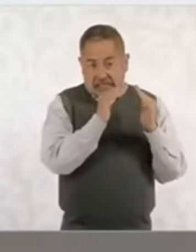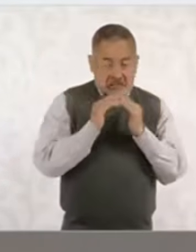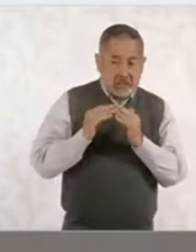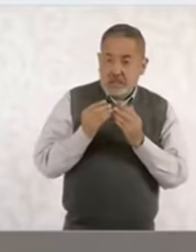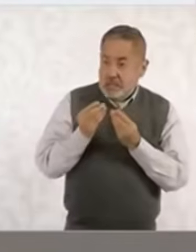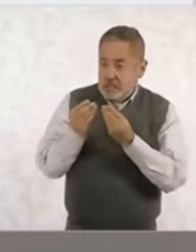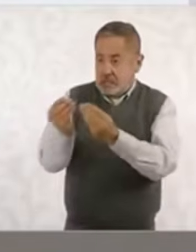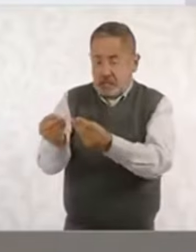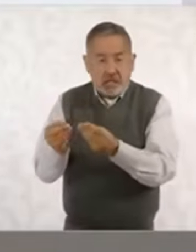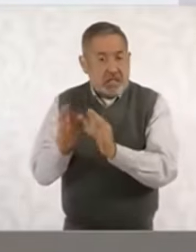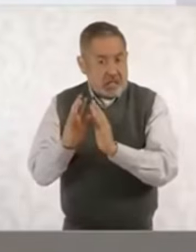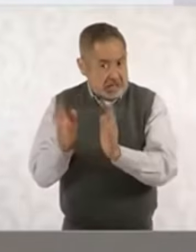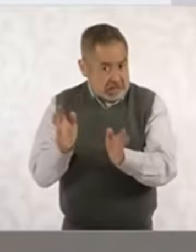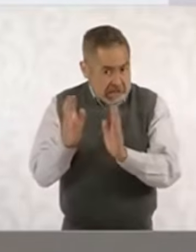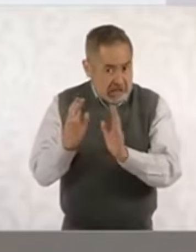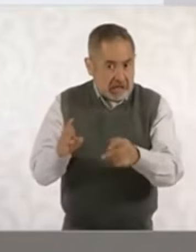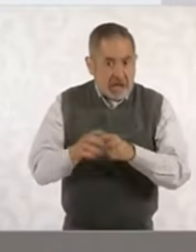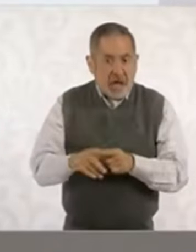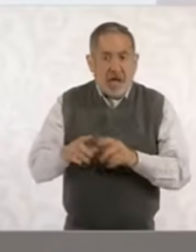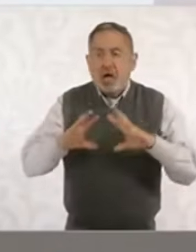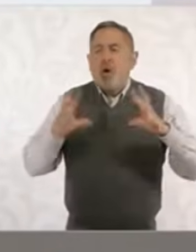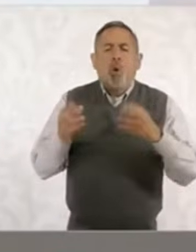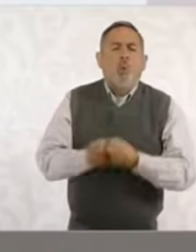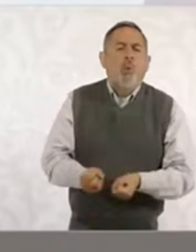en términos de género,